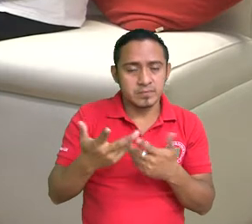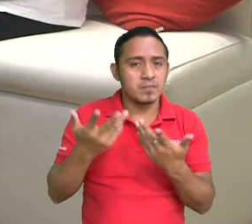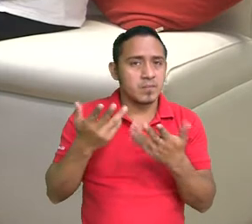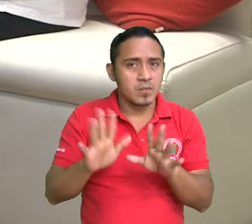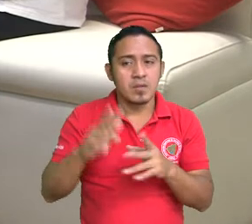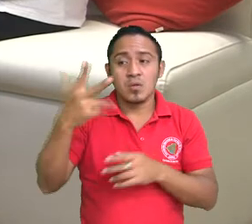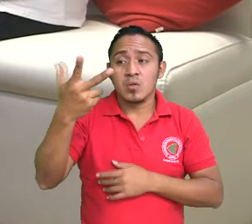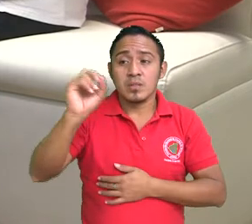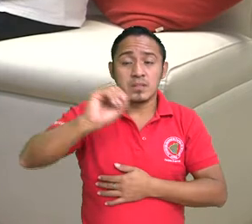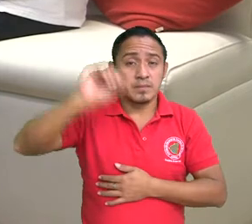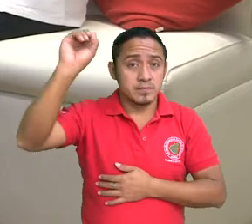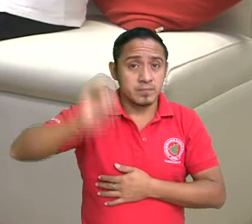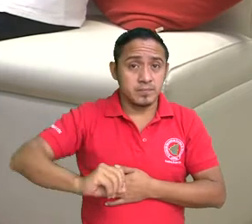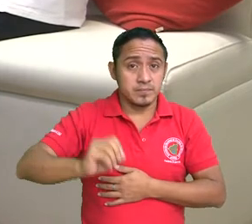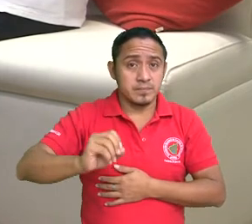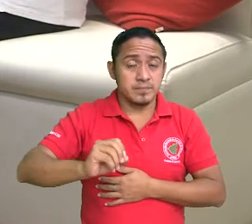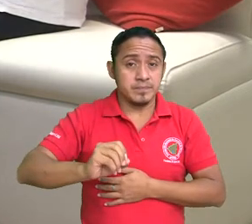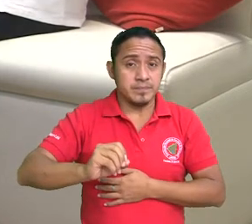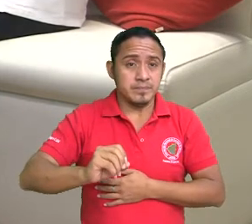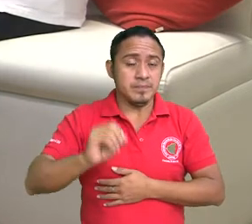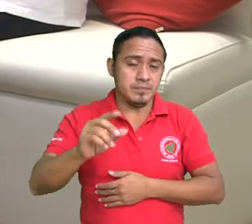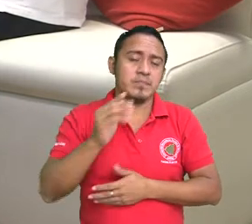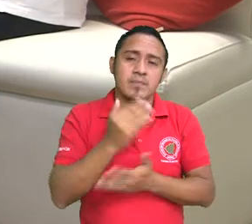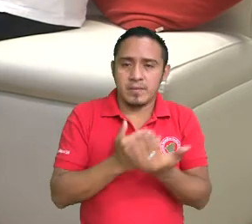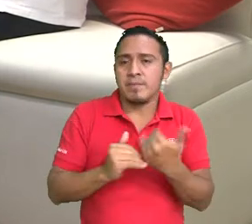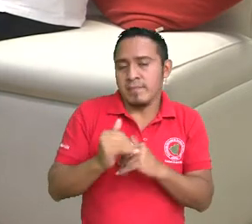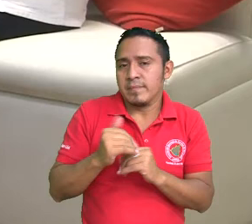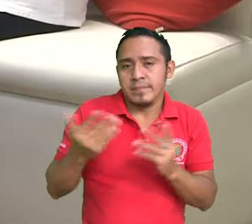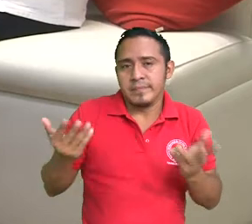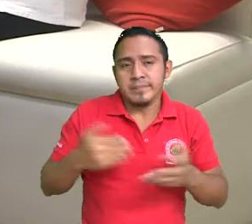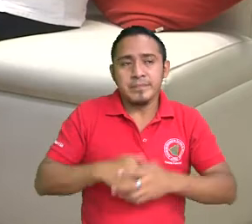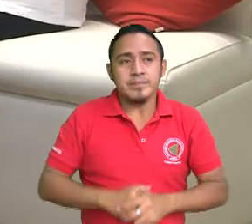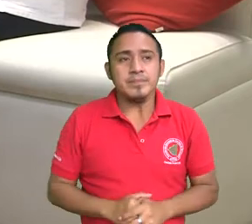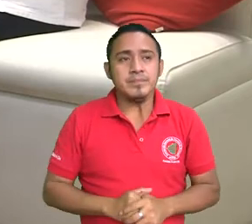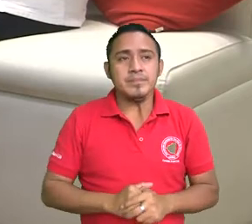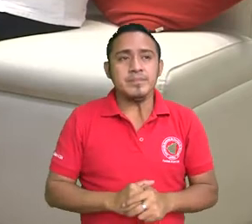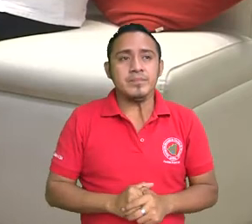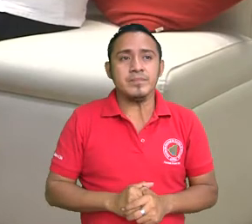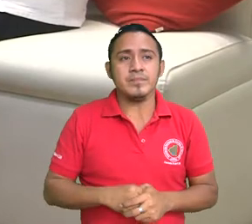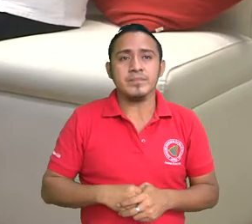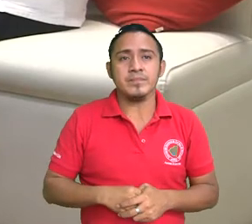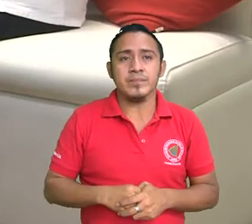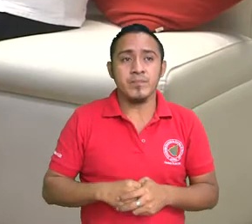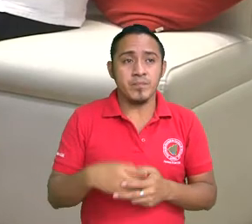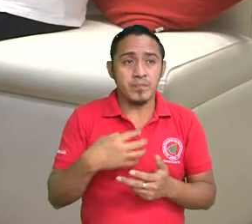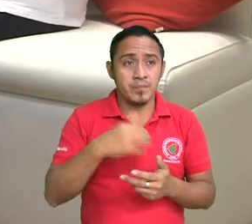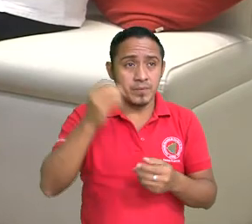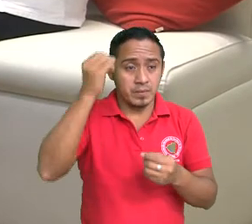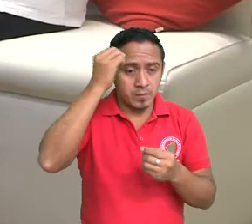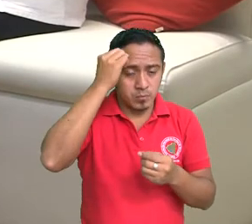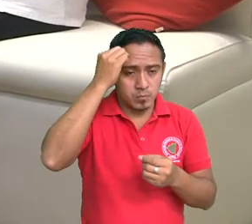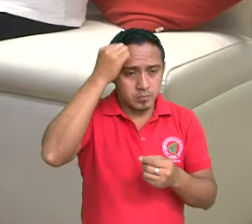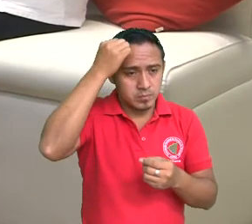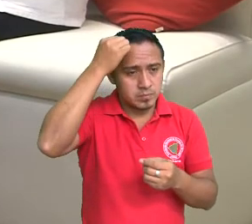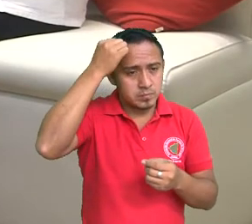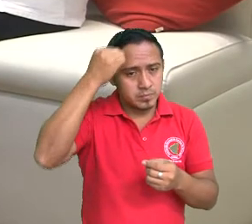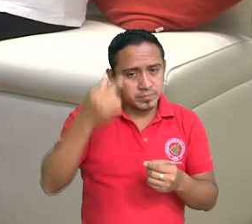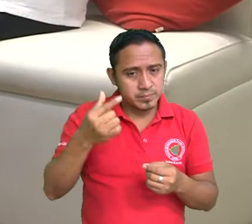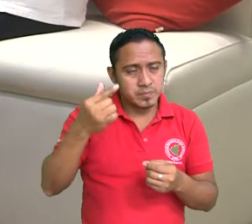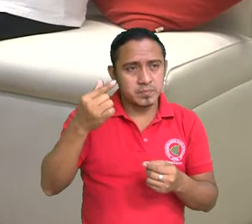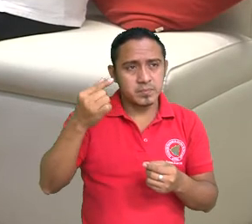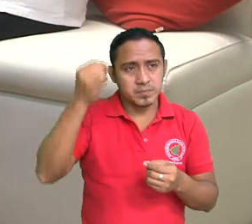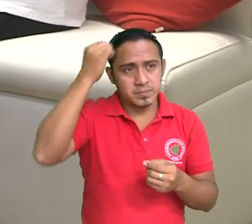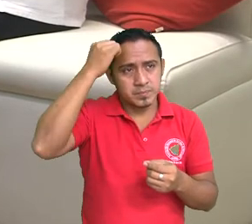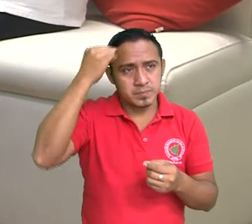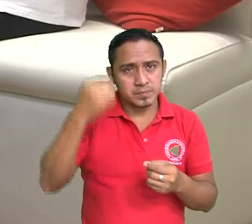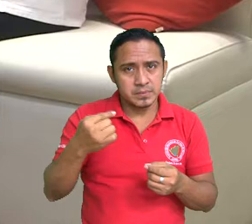el 80% son las más comunes. ¿Qué queda la parte más, como que